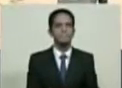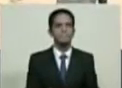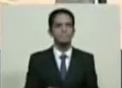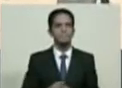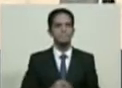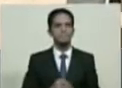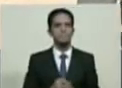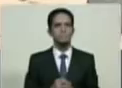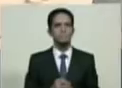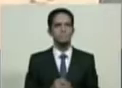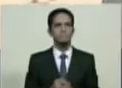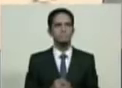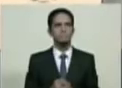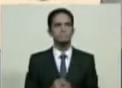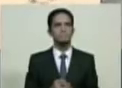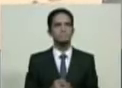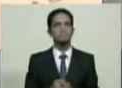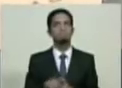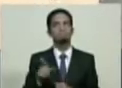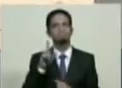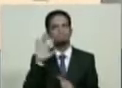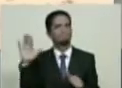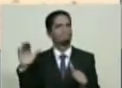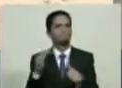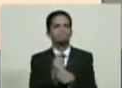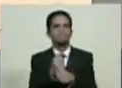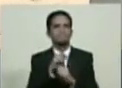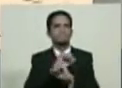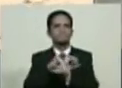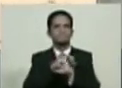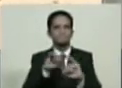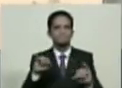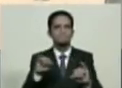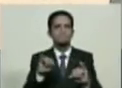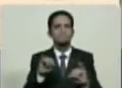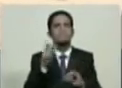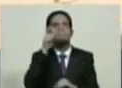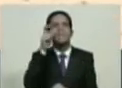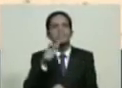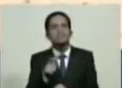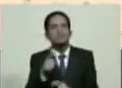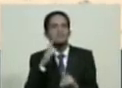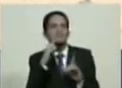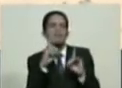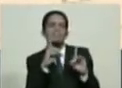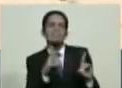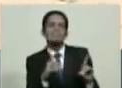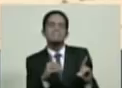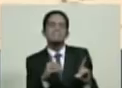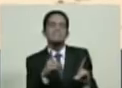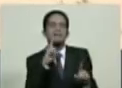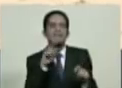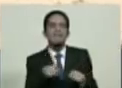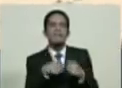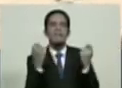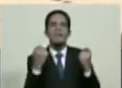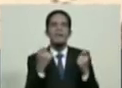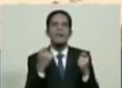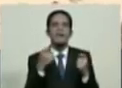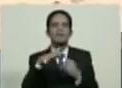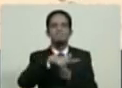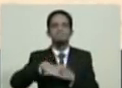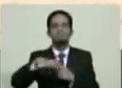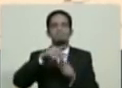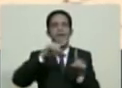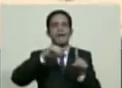hemos desmantelado una peligrosa banda que se dedicaba al sabotaje de las instalaciones del